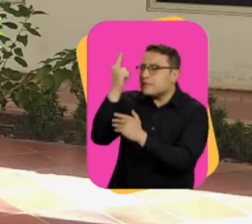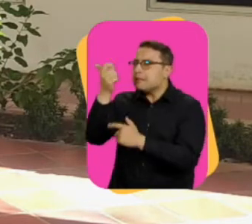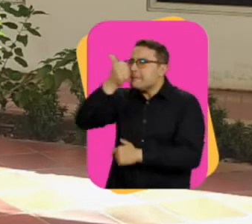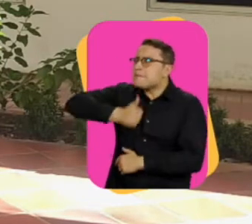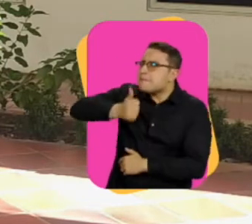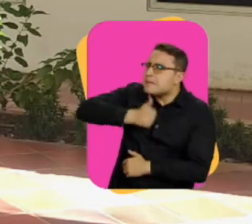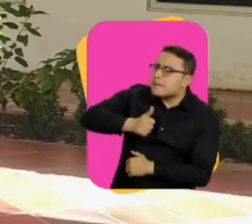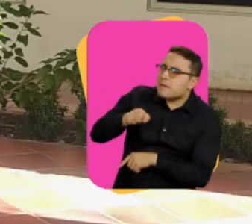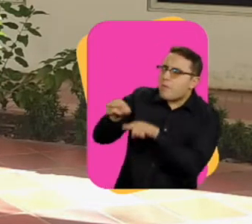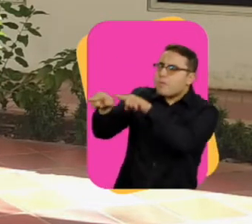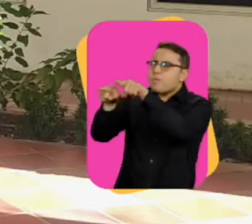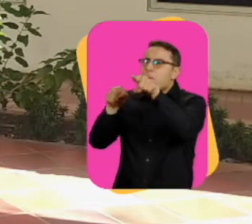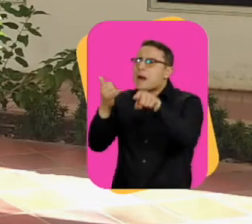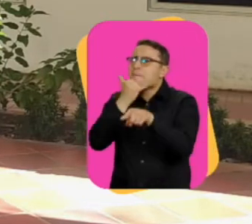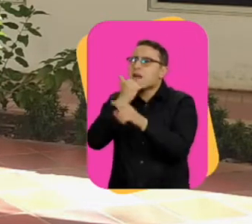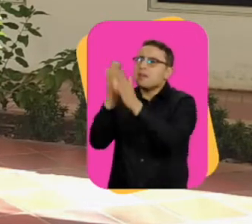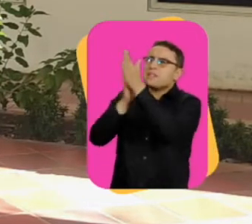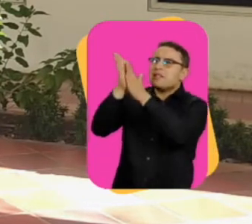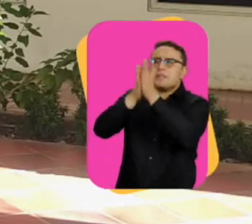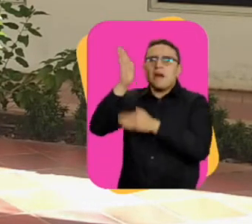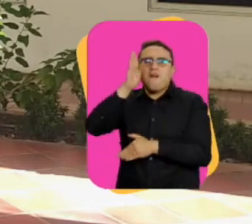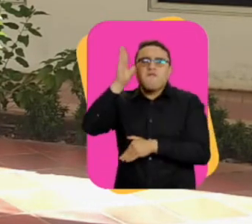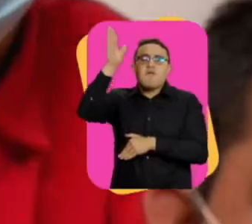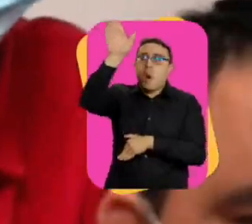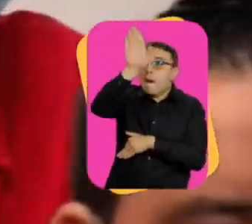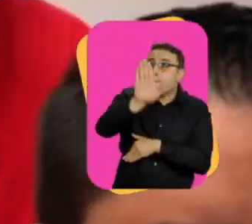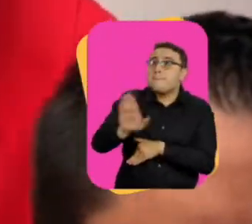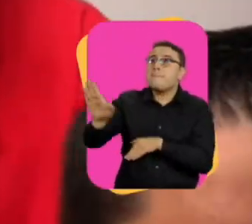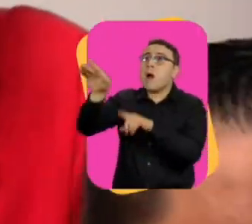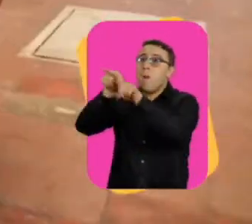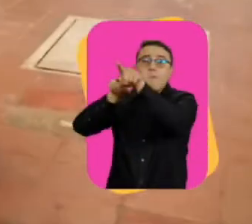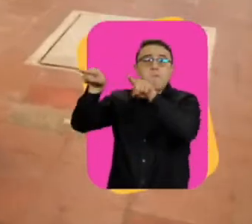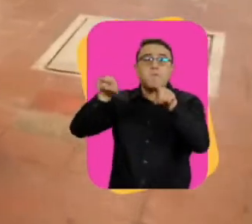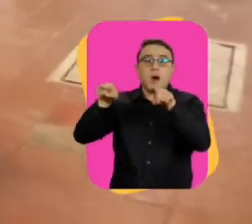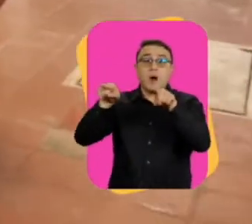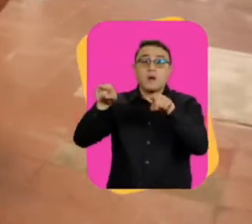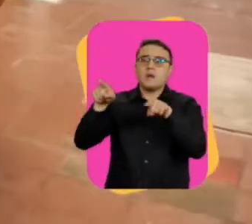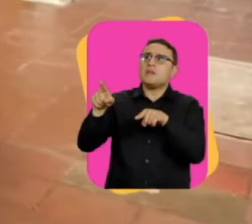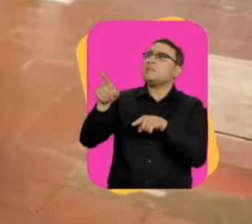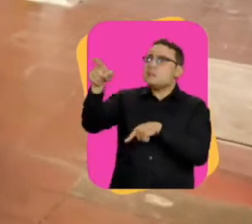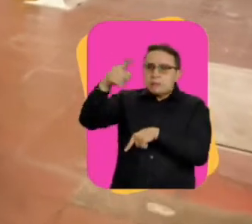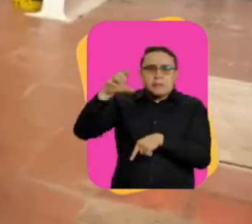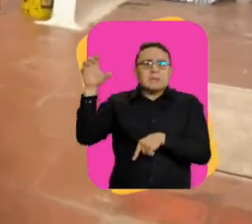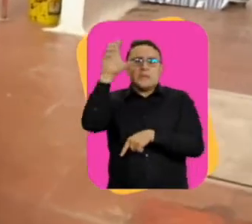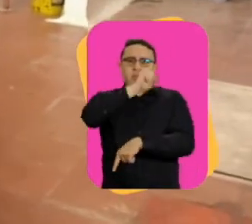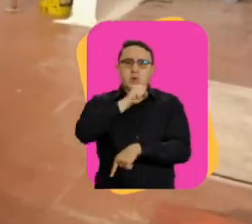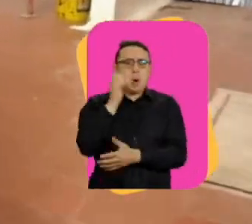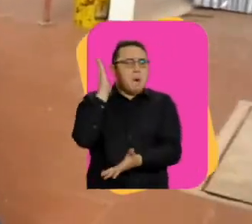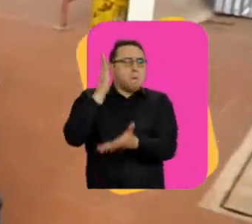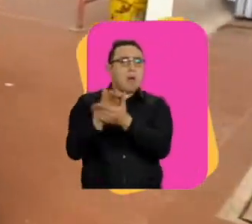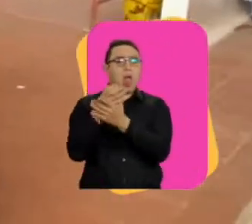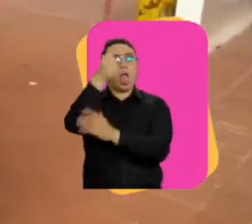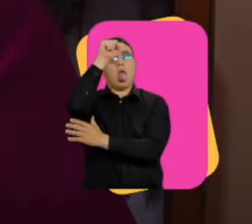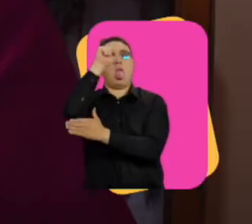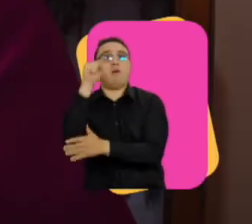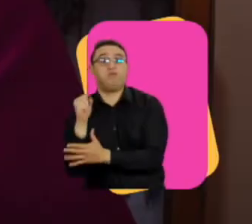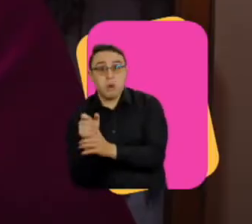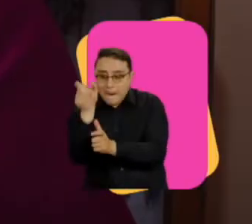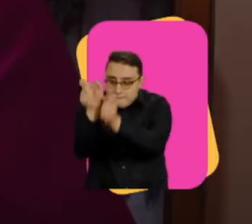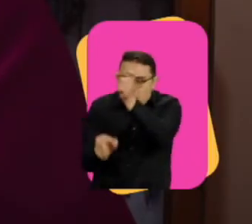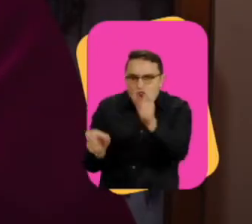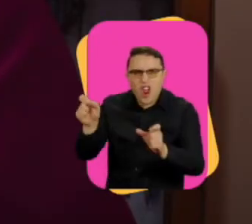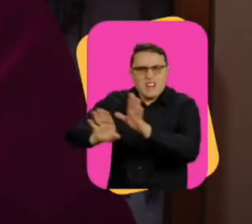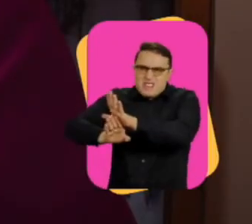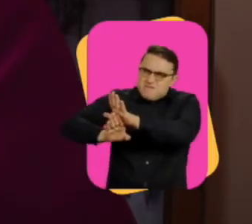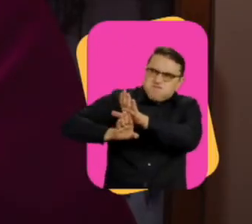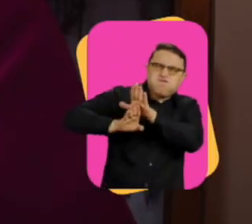estaban ocurriendo en las regiones. Esos casos o historias de éxito en donde en medio de las dificultades